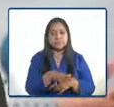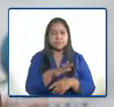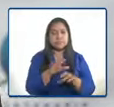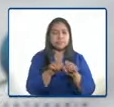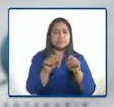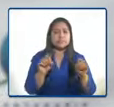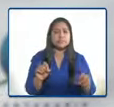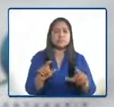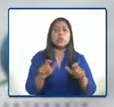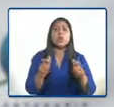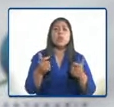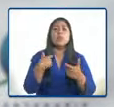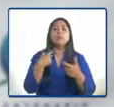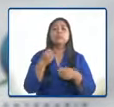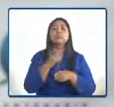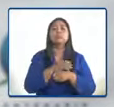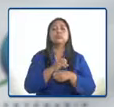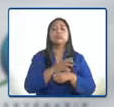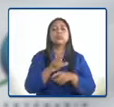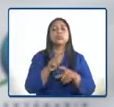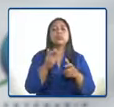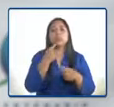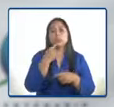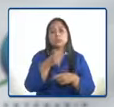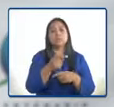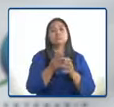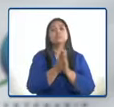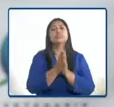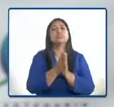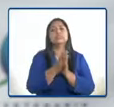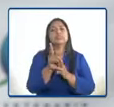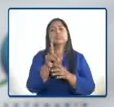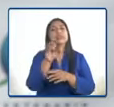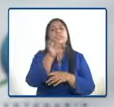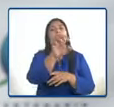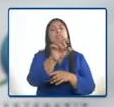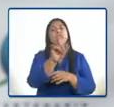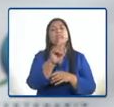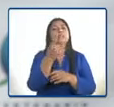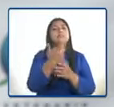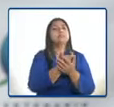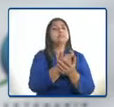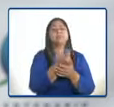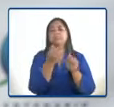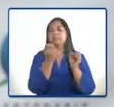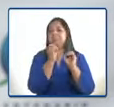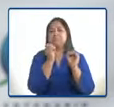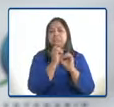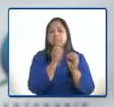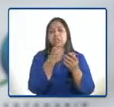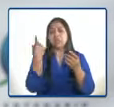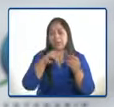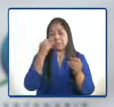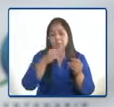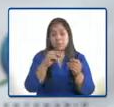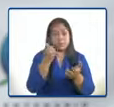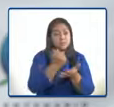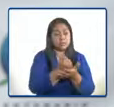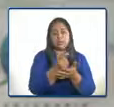sistemas de cómo comunicarle a la gente que por favor no sean timados, que no hay que pagar por agilizar el trámite del